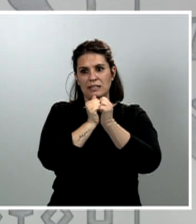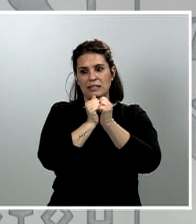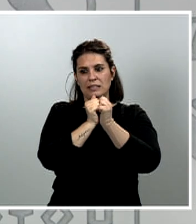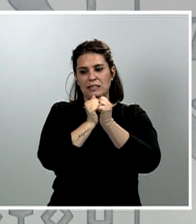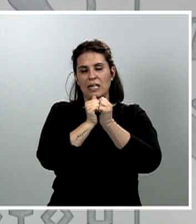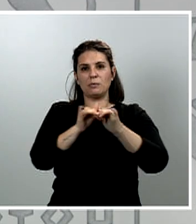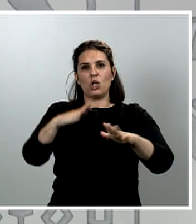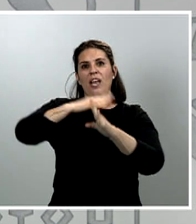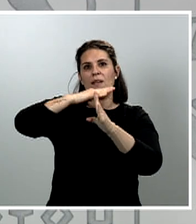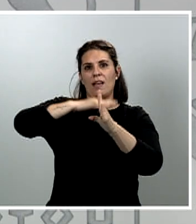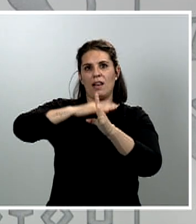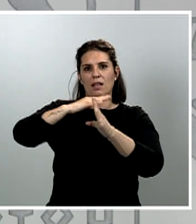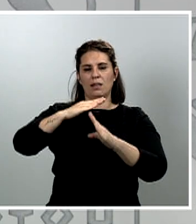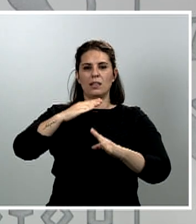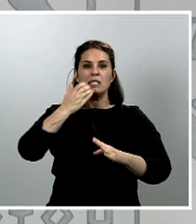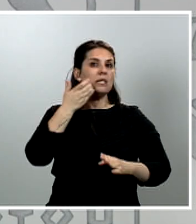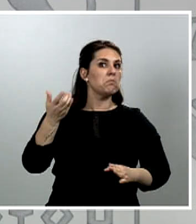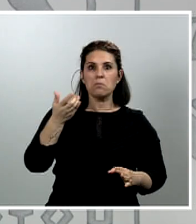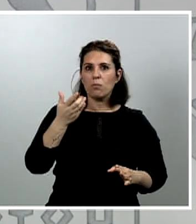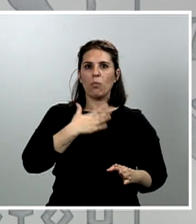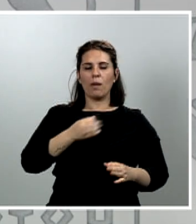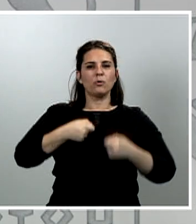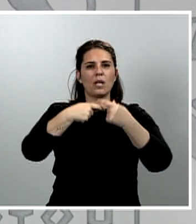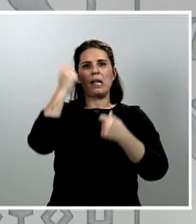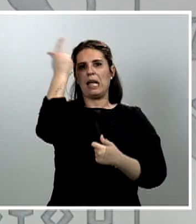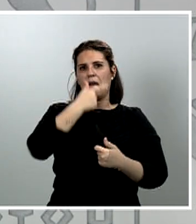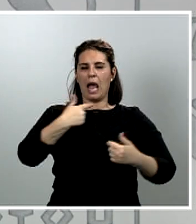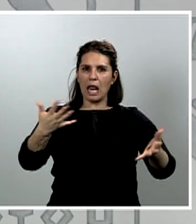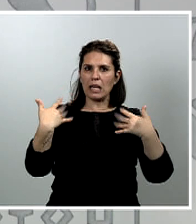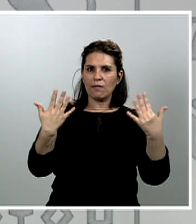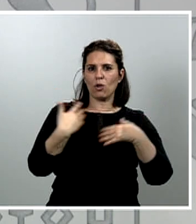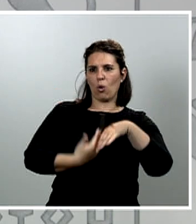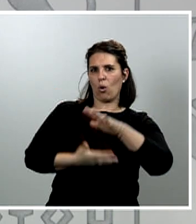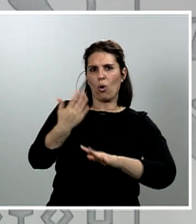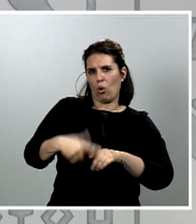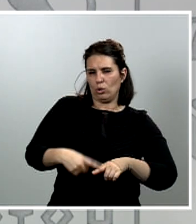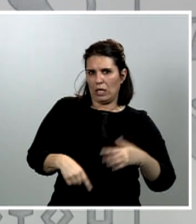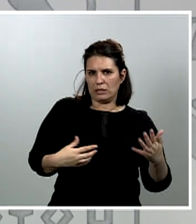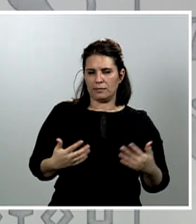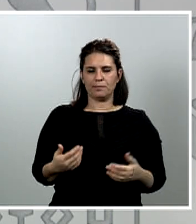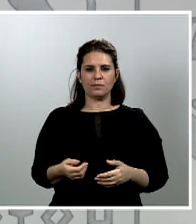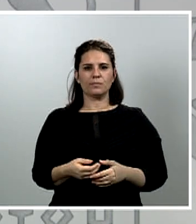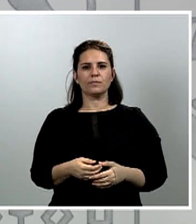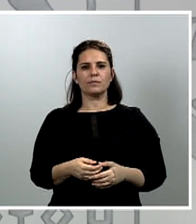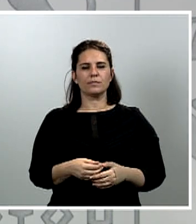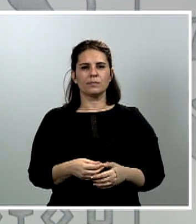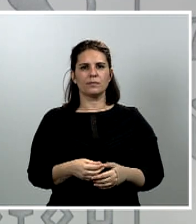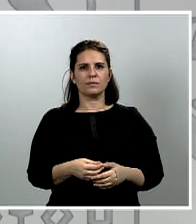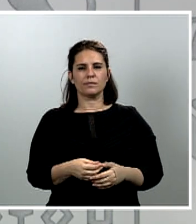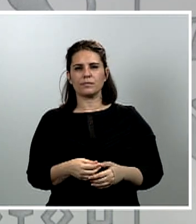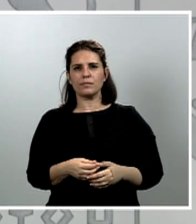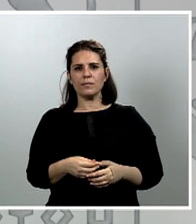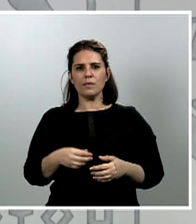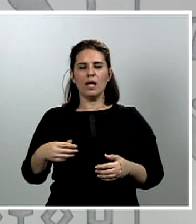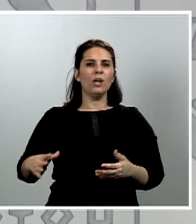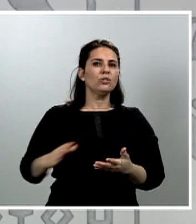alivio o incluso alguna actividad de transición. El nivel de transmisión no tiene por qué ser el mismo nivel en todas las comunidades para iniciar